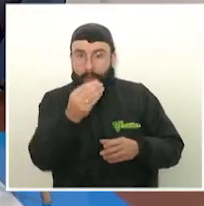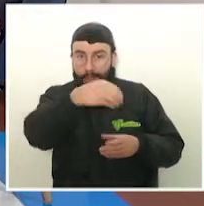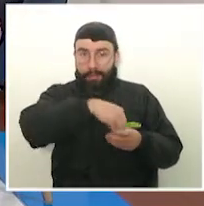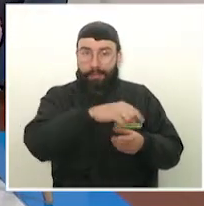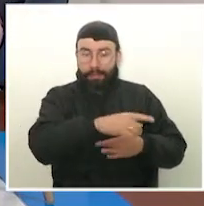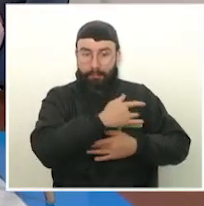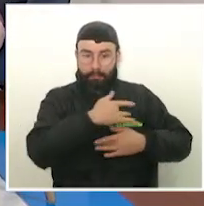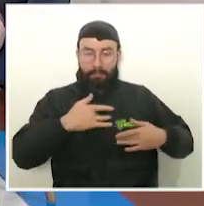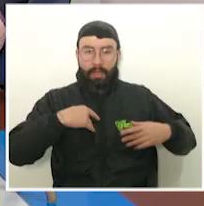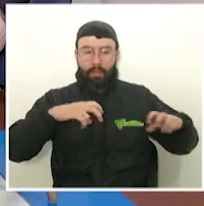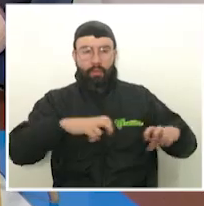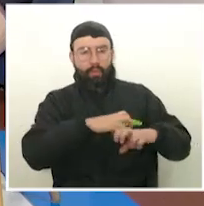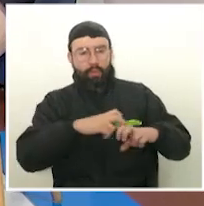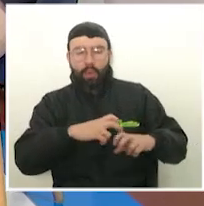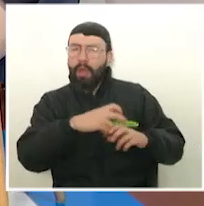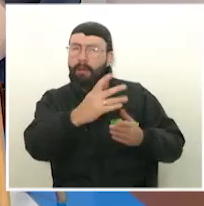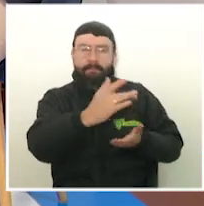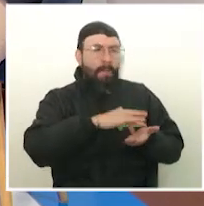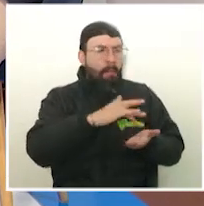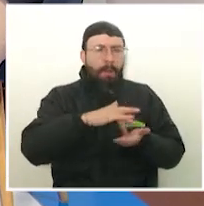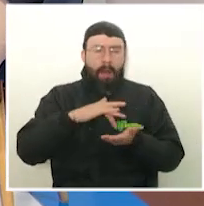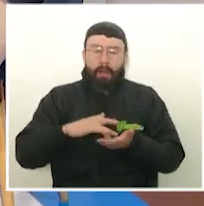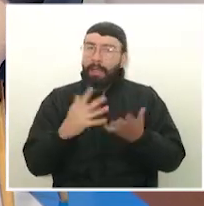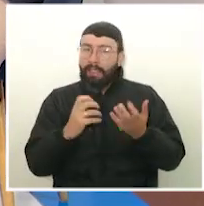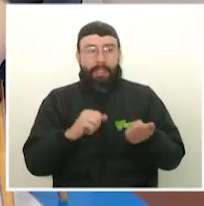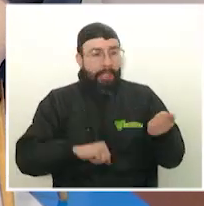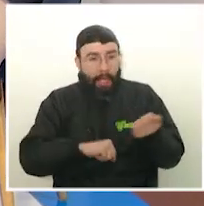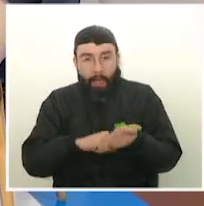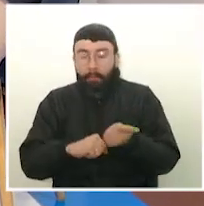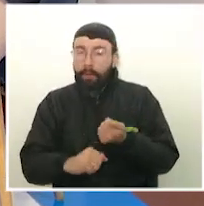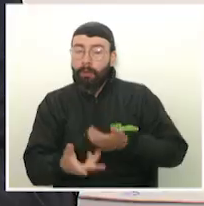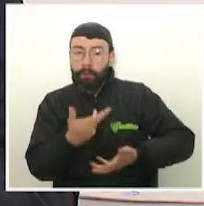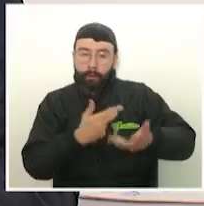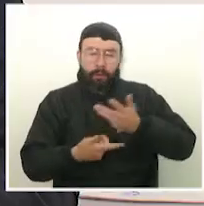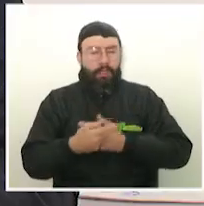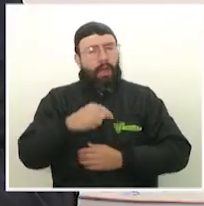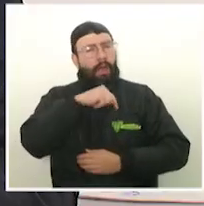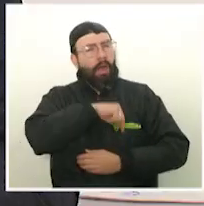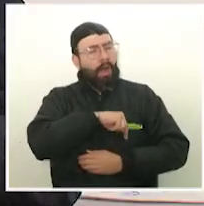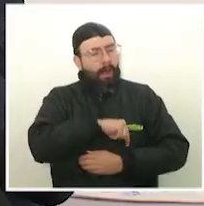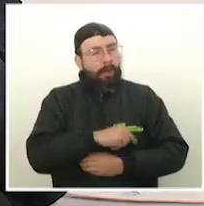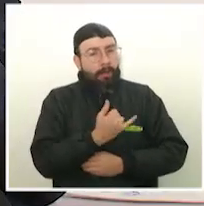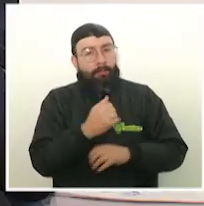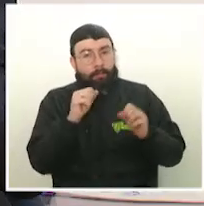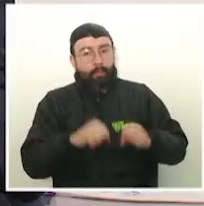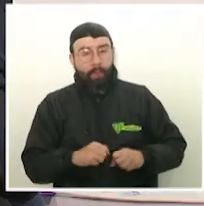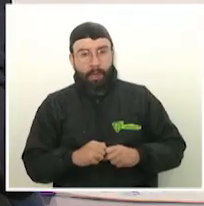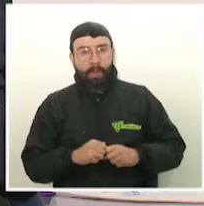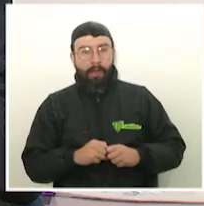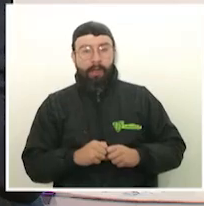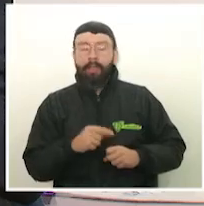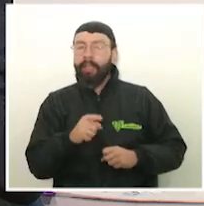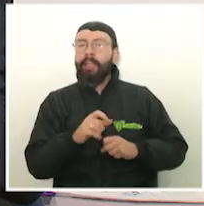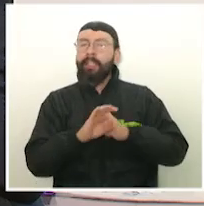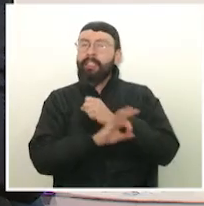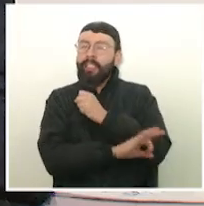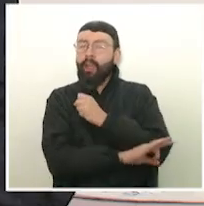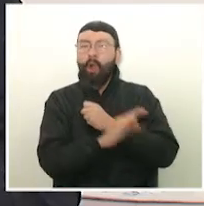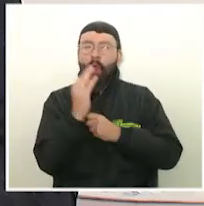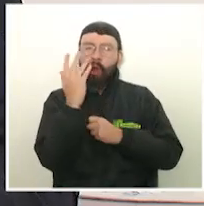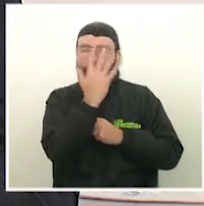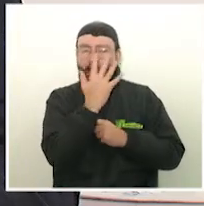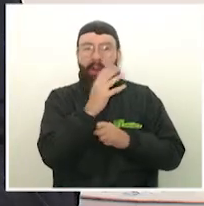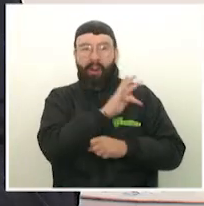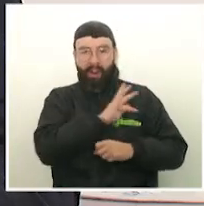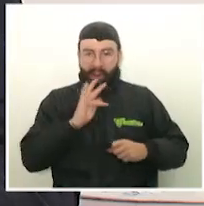el equipo de profesionales es apoyarnos en la parte del alma. Y esto de psicocromoterapia